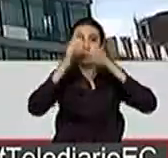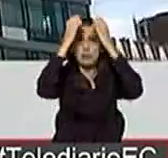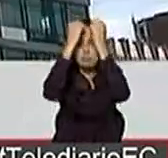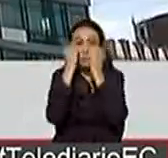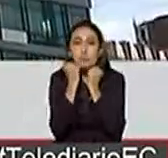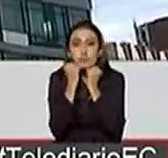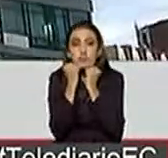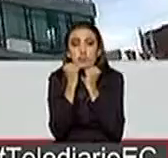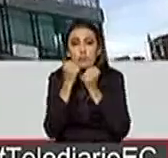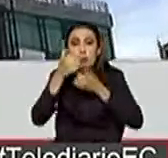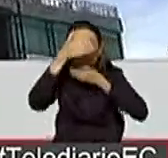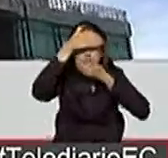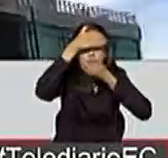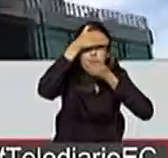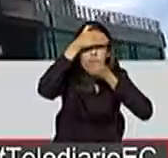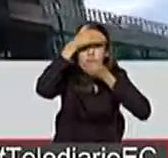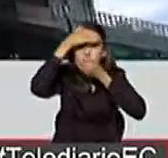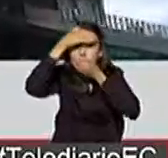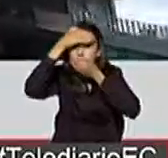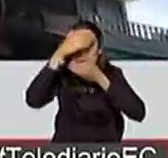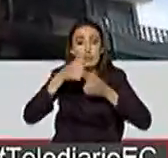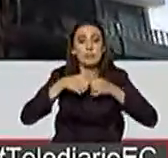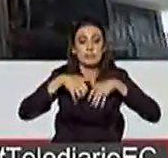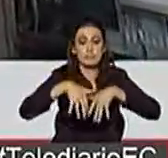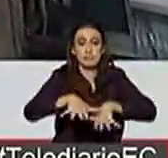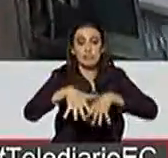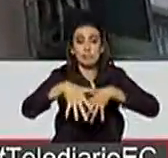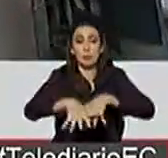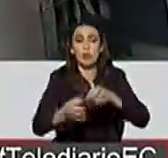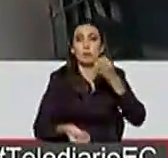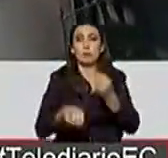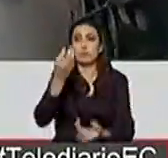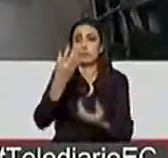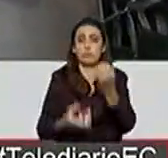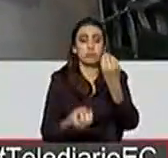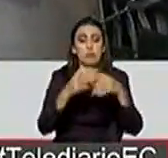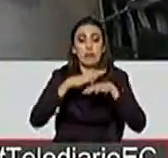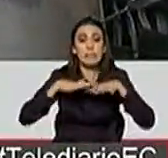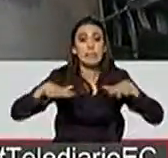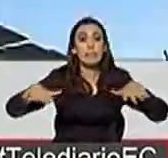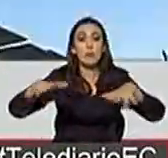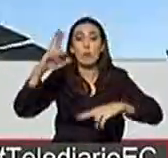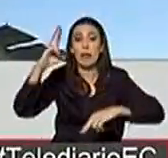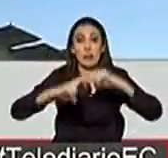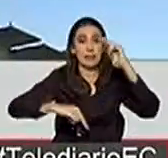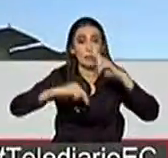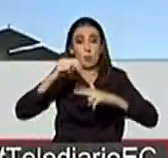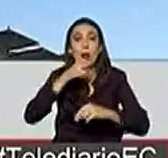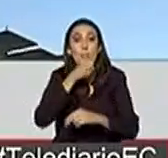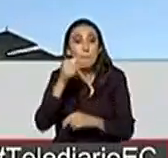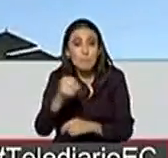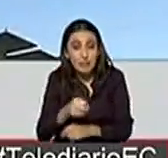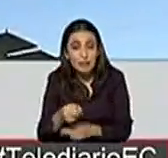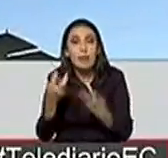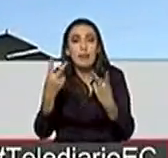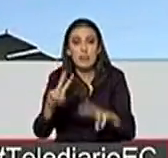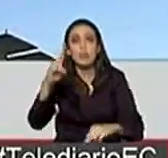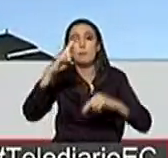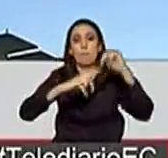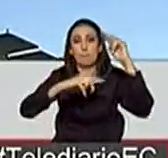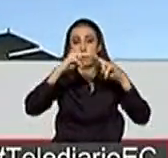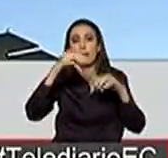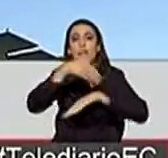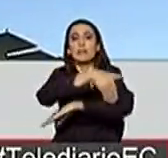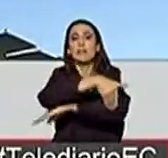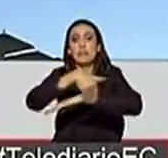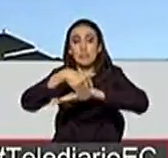causó graves daños en varias etapas de la matriz tanto en su edificación antigua como en la nueva construcción ubicada en